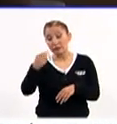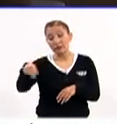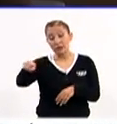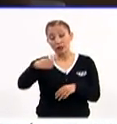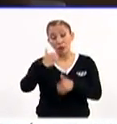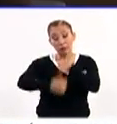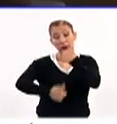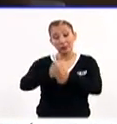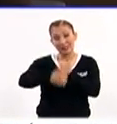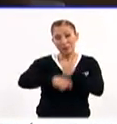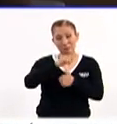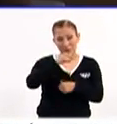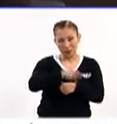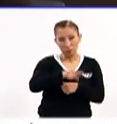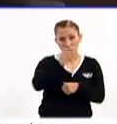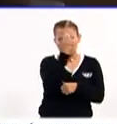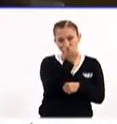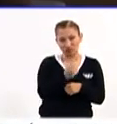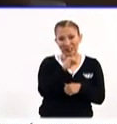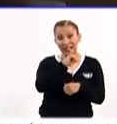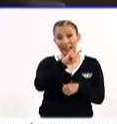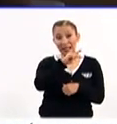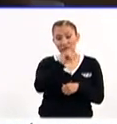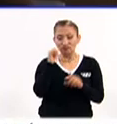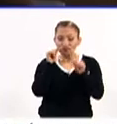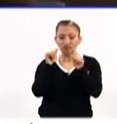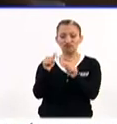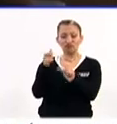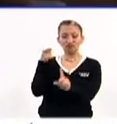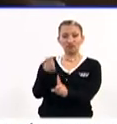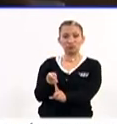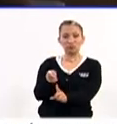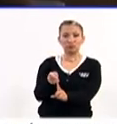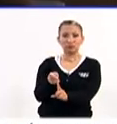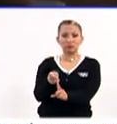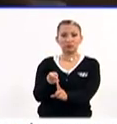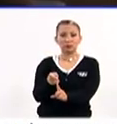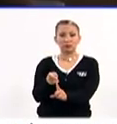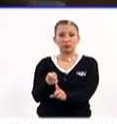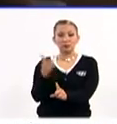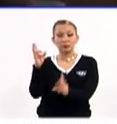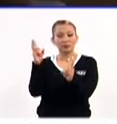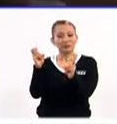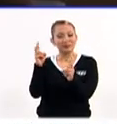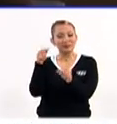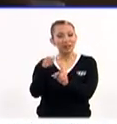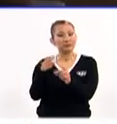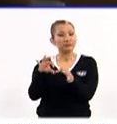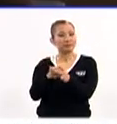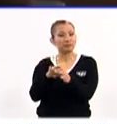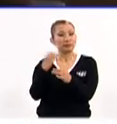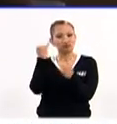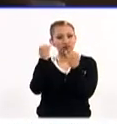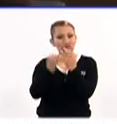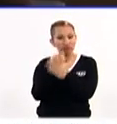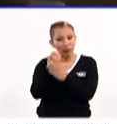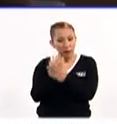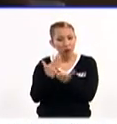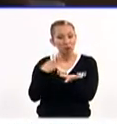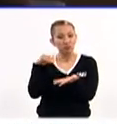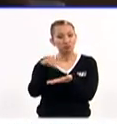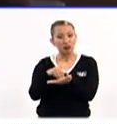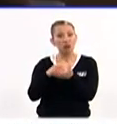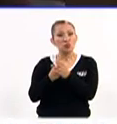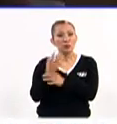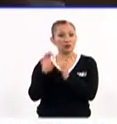que las competencias de los ingenieros también estén enfocadas a temas asociados con innovación, con la